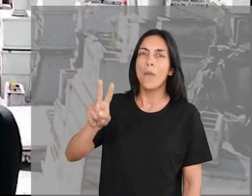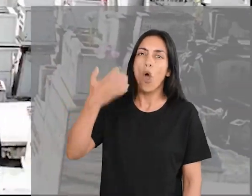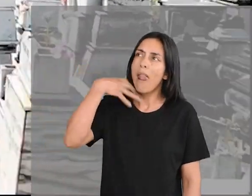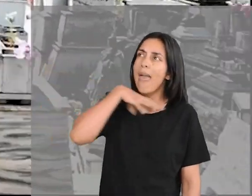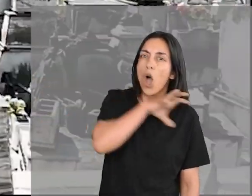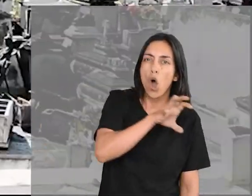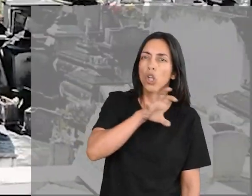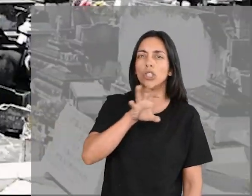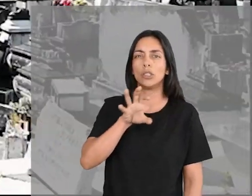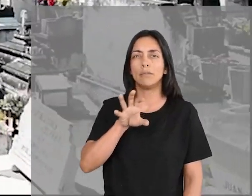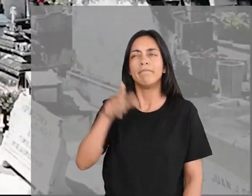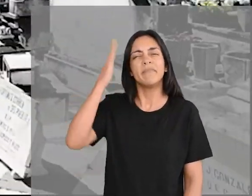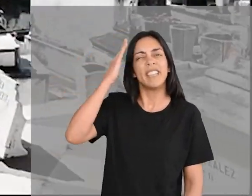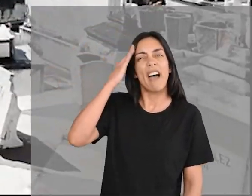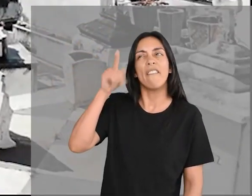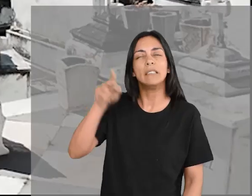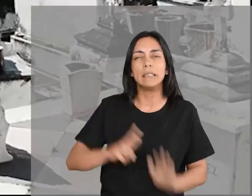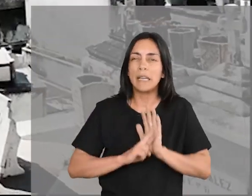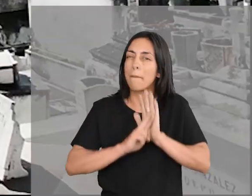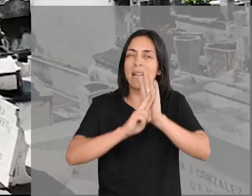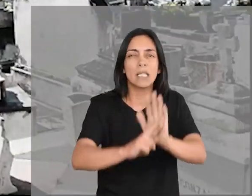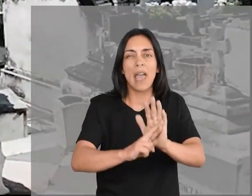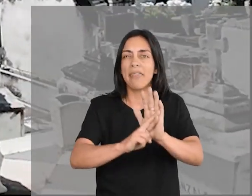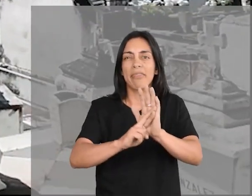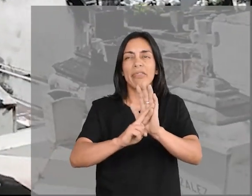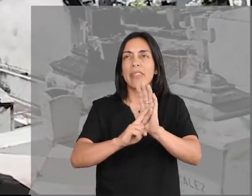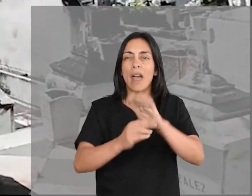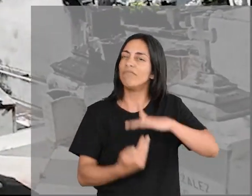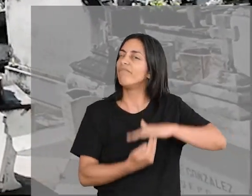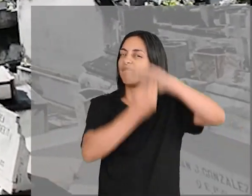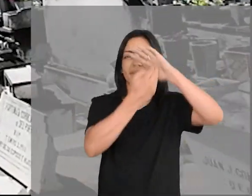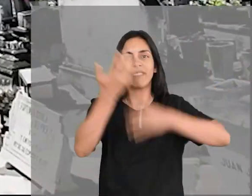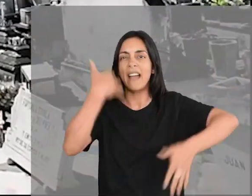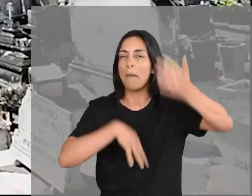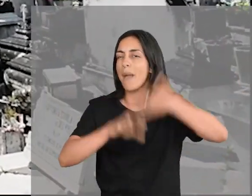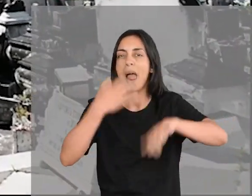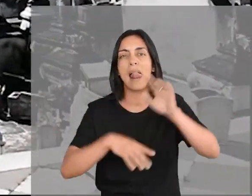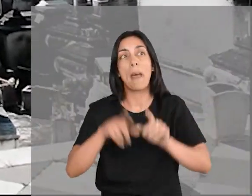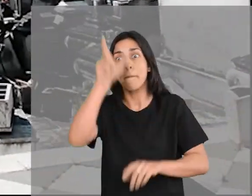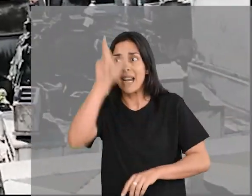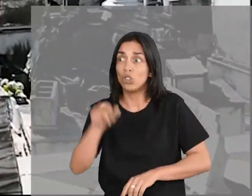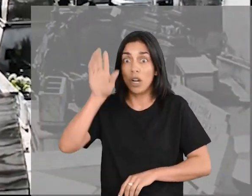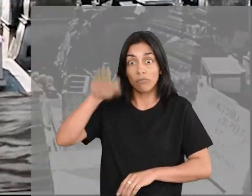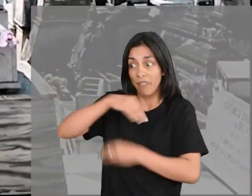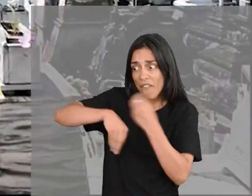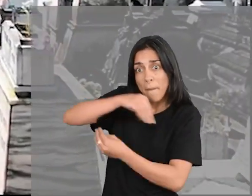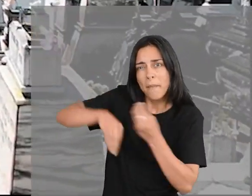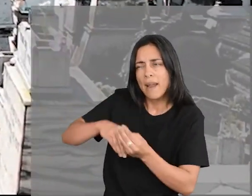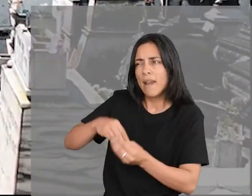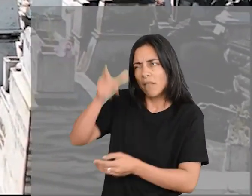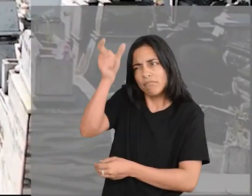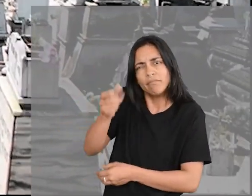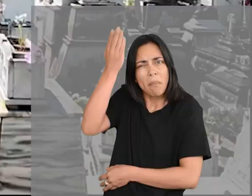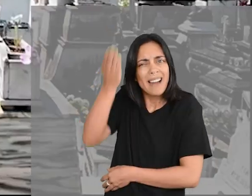león y, como sabemos, el león es el rey de los animales y significa que la persona de esa familia era